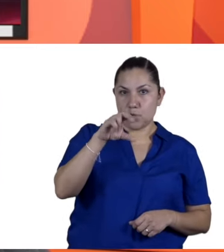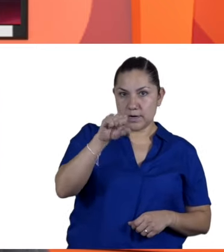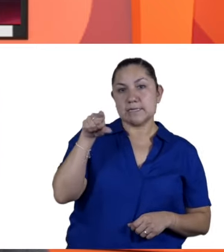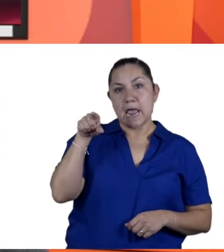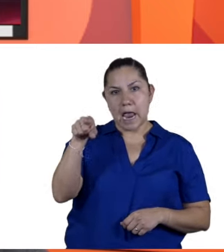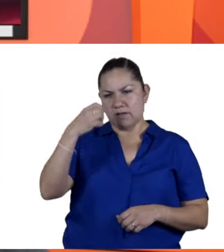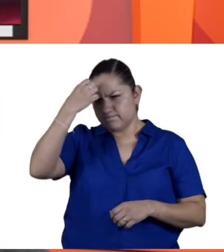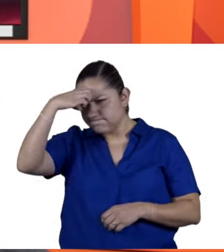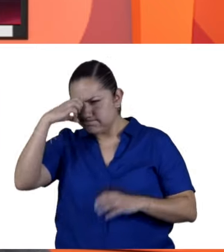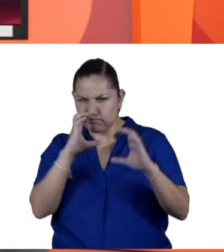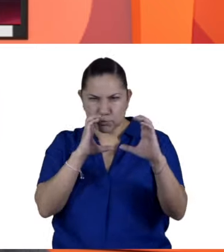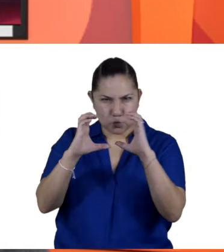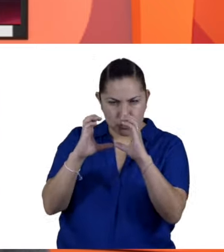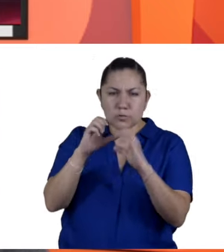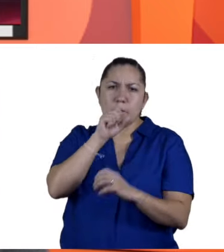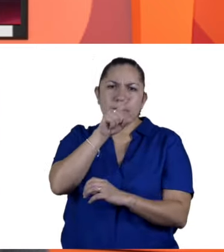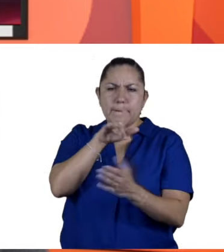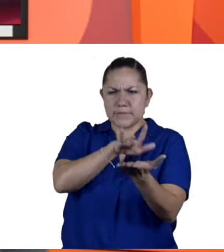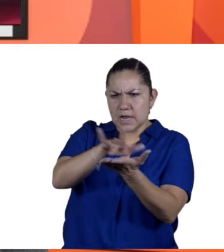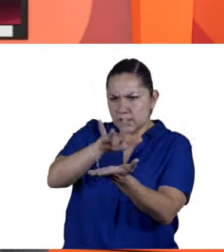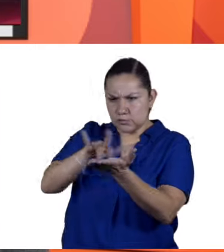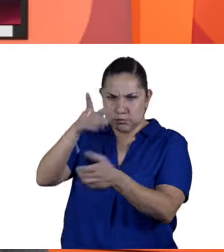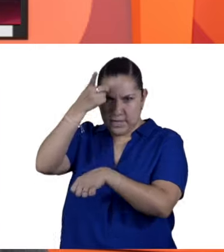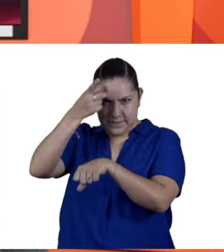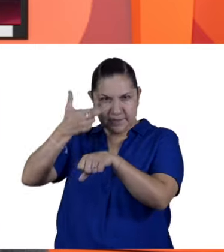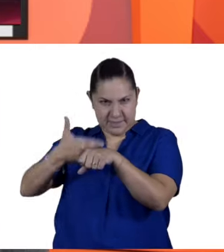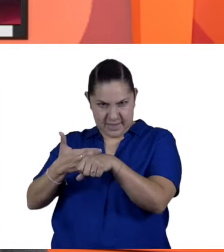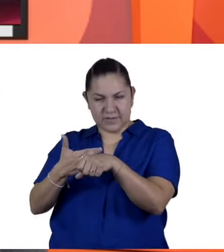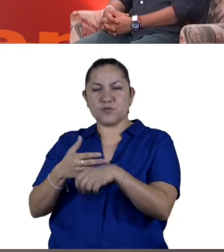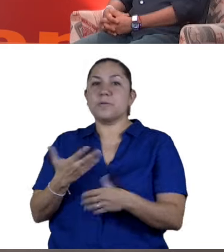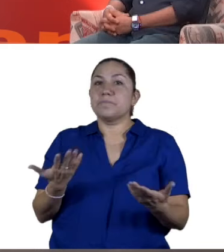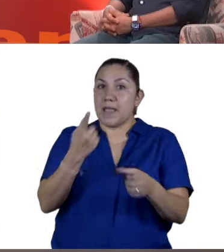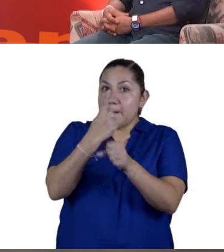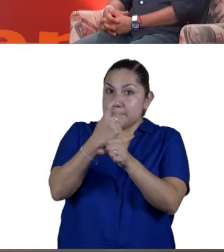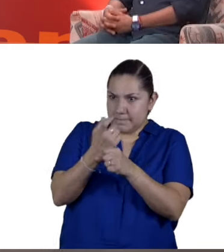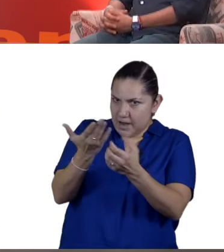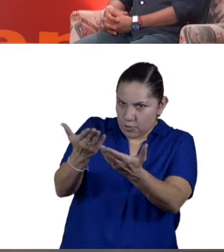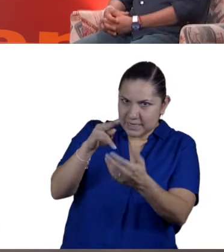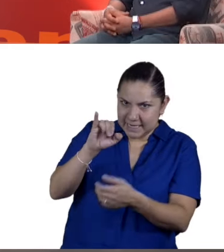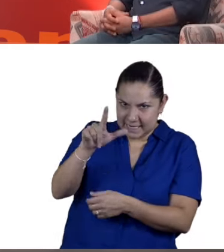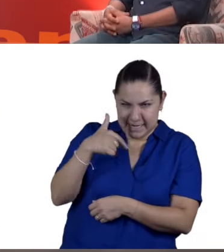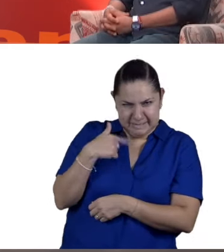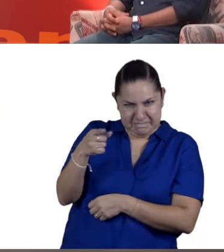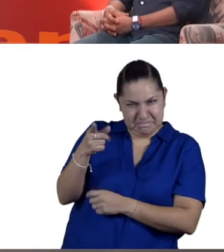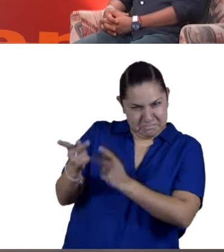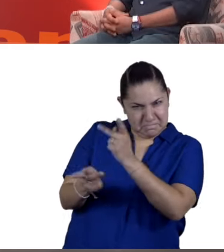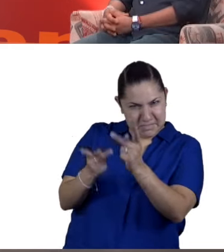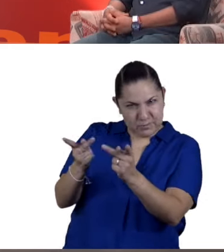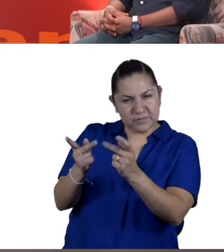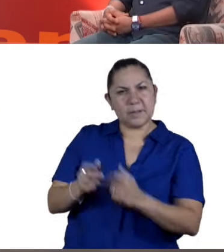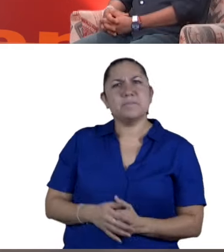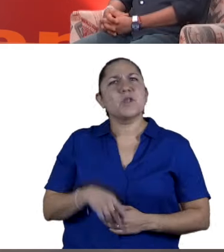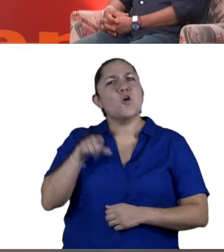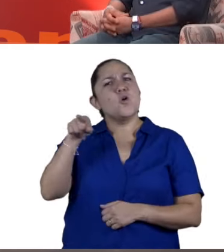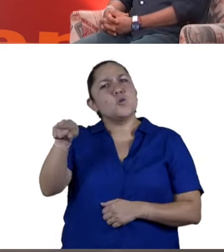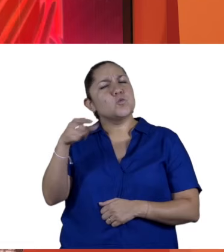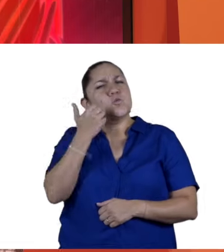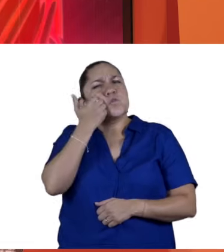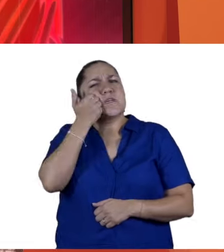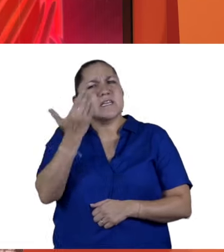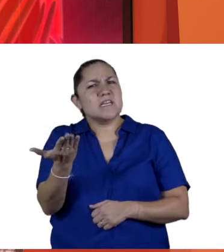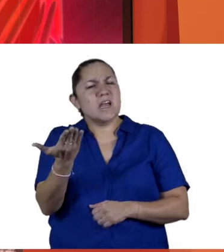quien es comunicólogo y además asistente de dirección. Y Neil, quiero empezar contigo. ¿Qué te gustaría